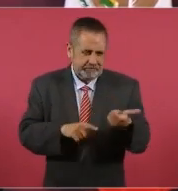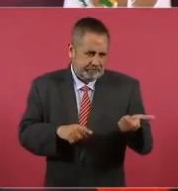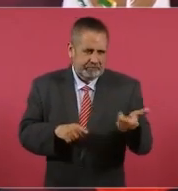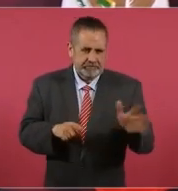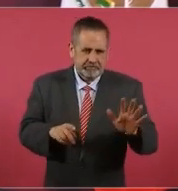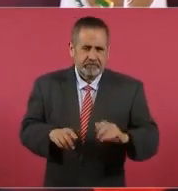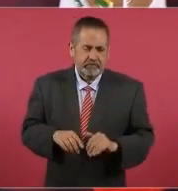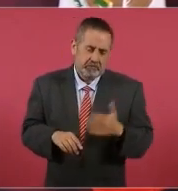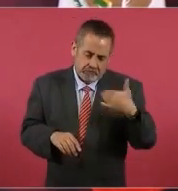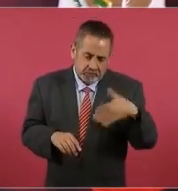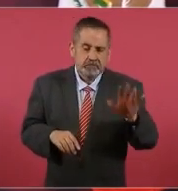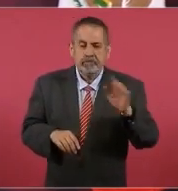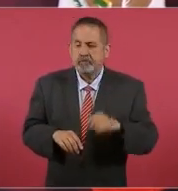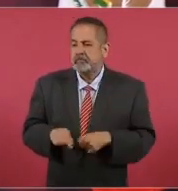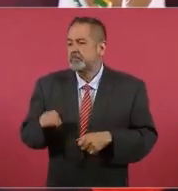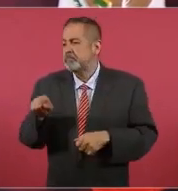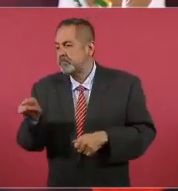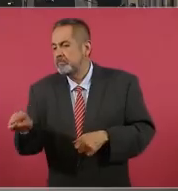en aquellos tiempos,